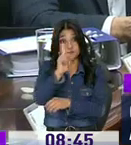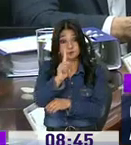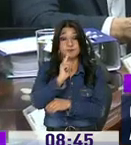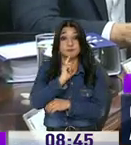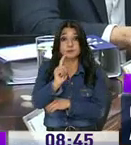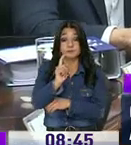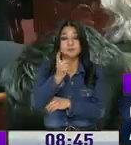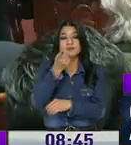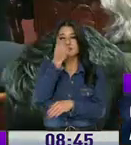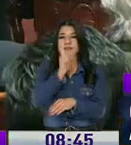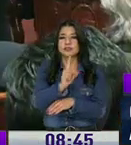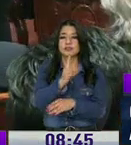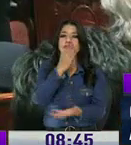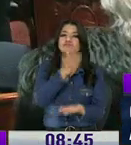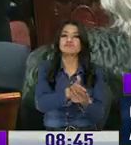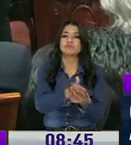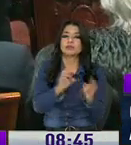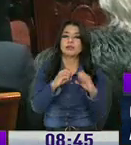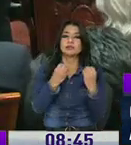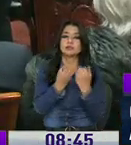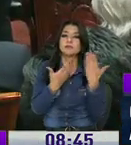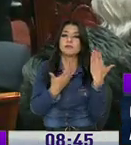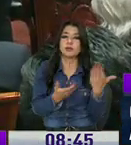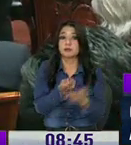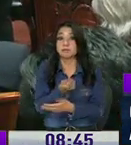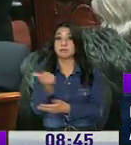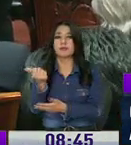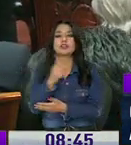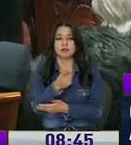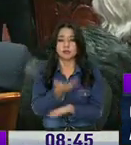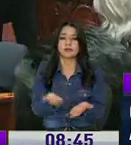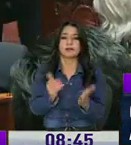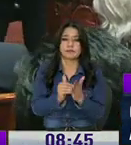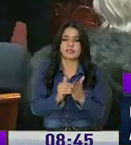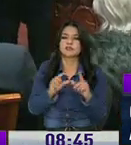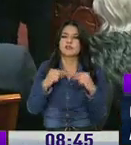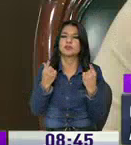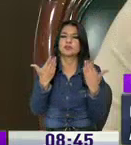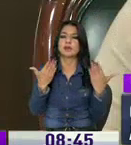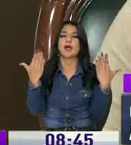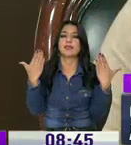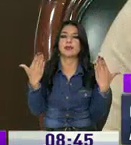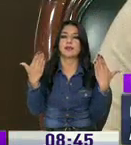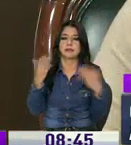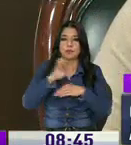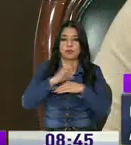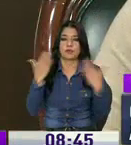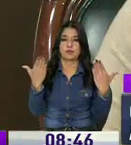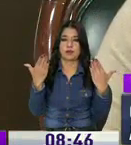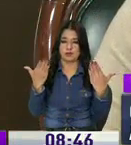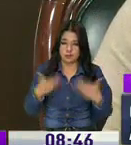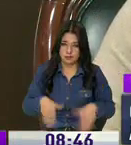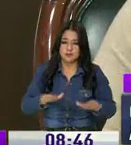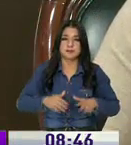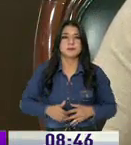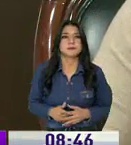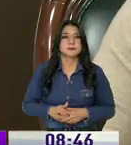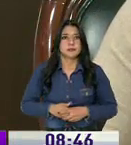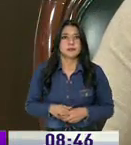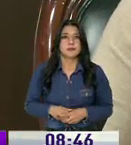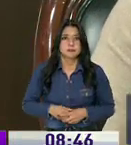de la resolución sobre la extinción de la organización política Partido Adelante Ecuatoriano Adelante. Y como hemos manifestado,